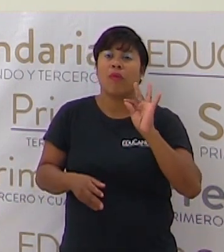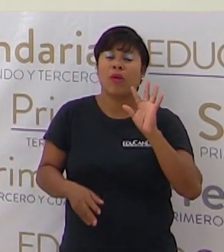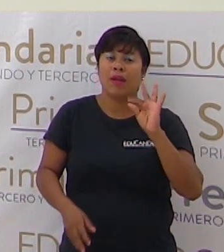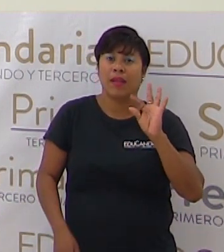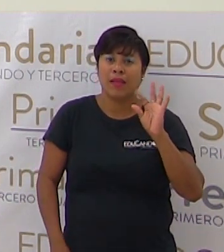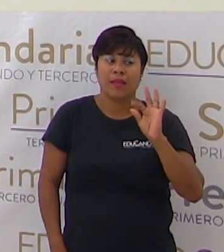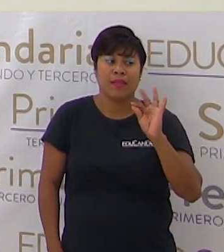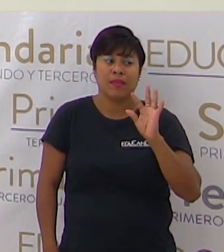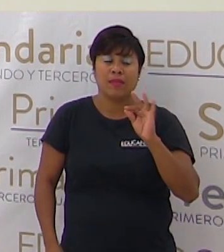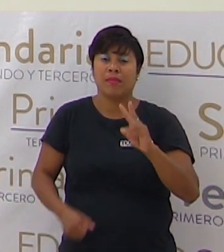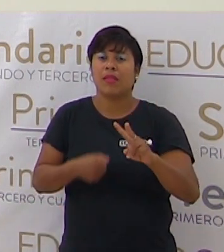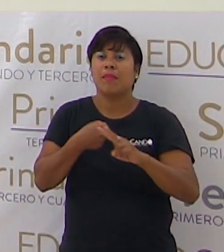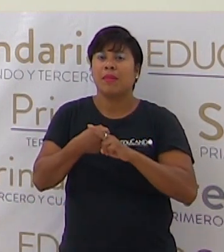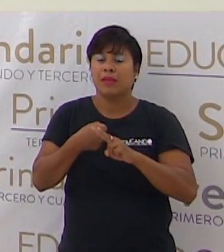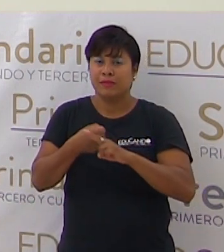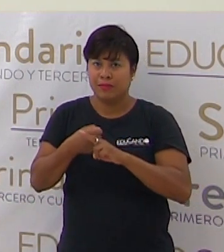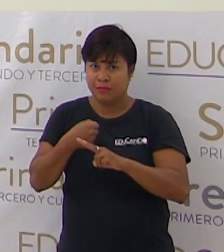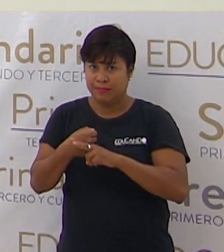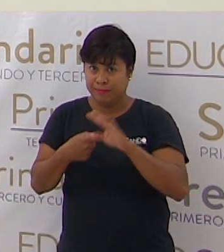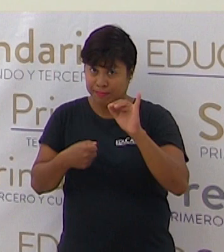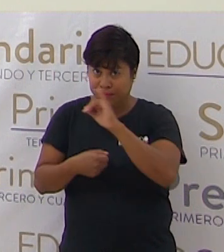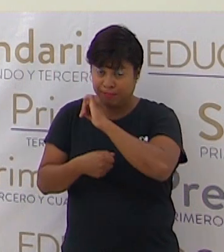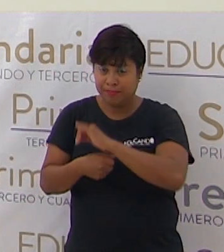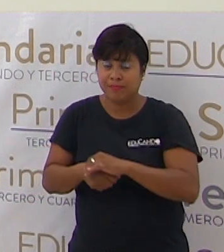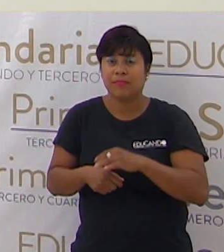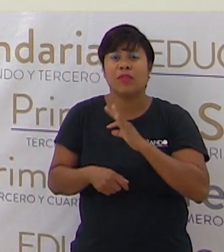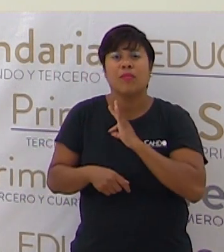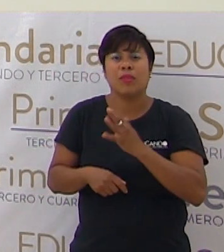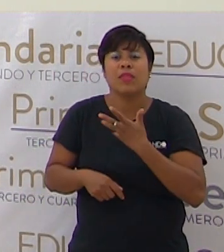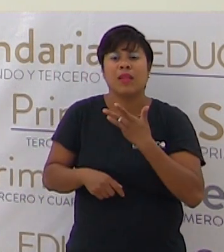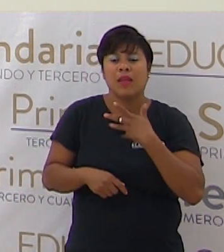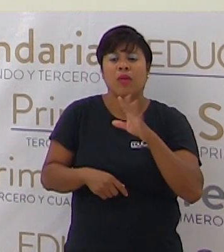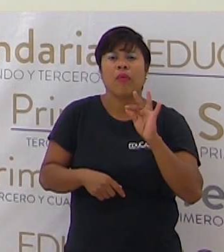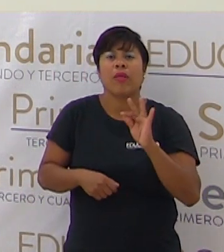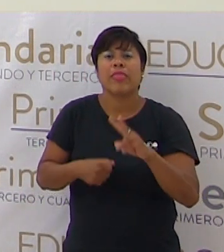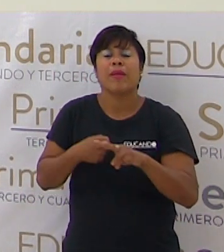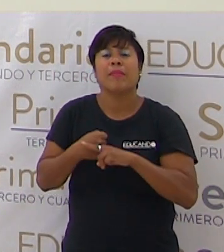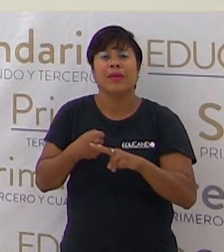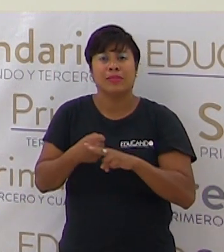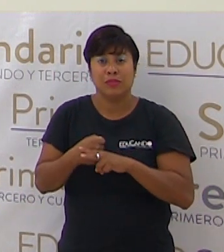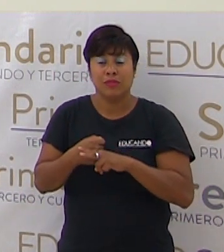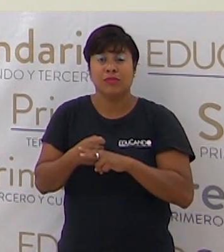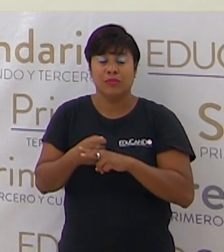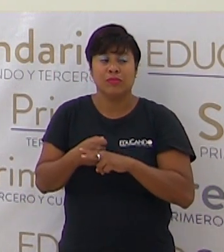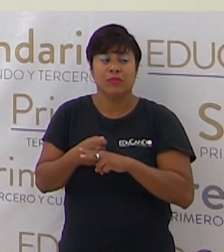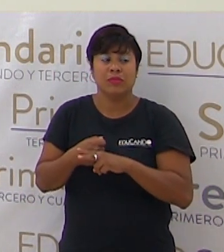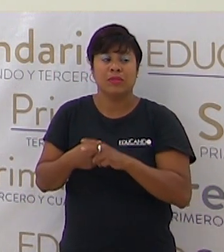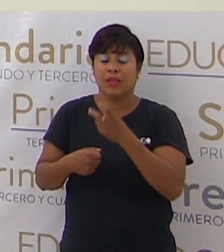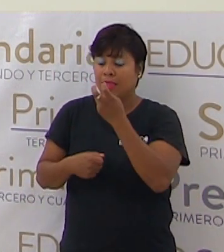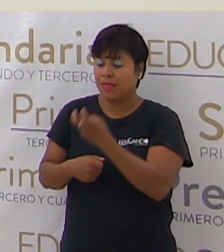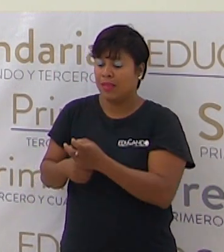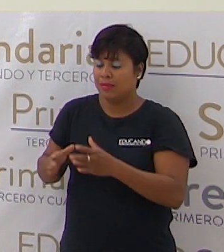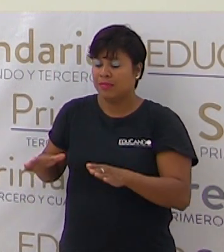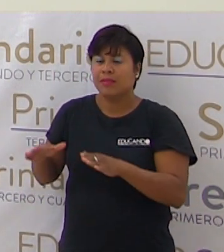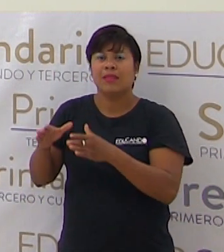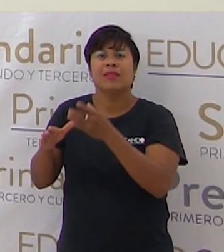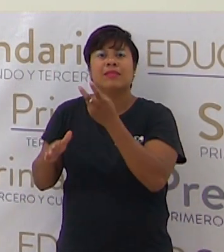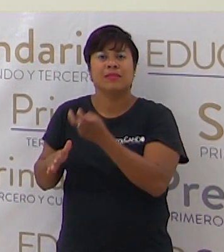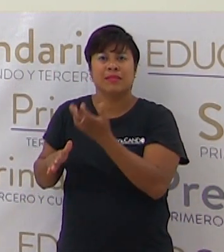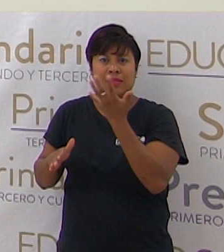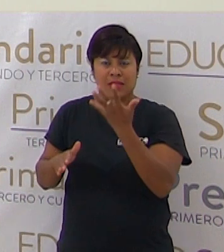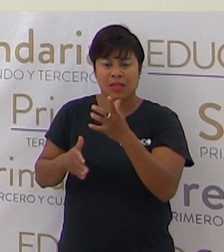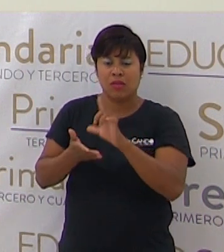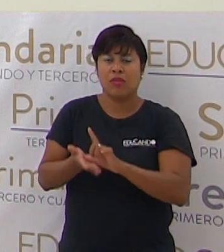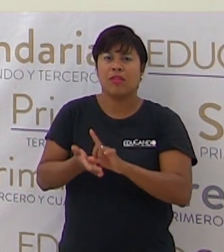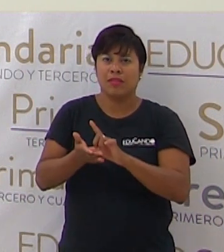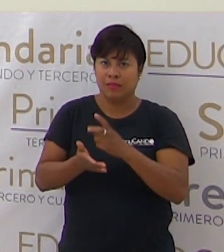40 vasos. ¿Sí? Es decir, yo puedo obtener 40 vasos de estos 5 litros